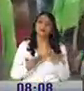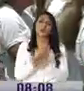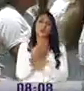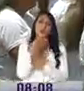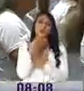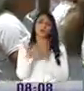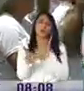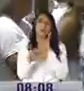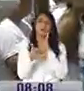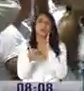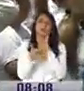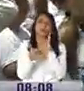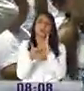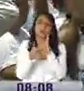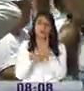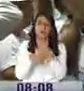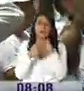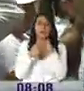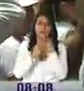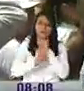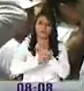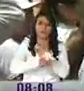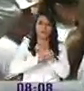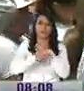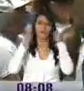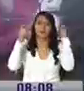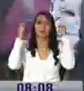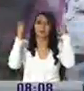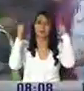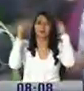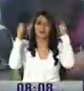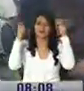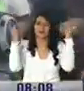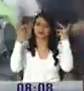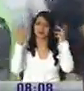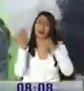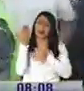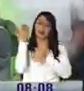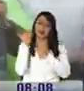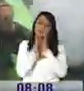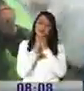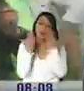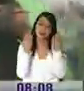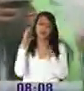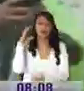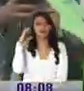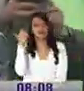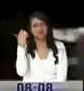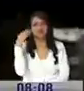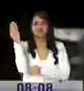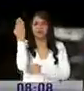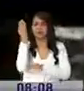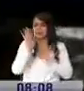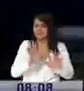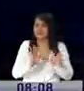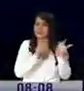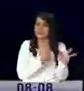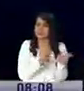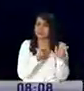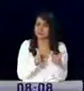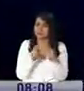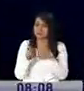actual anteriormente las jugadas se realizaban a través de los medios tradicionales como la prensa y televisión pero ahora los medios